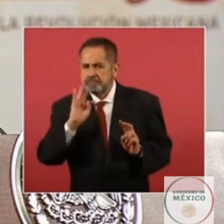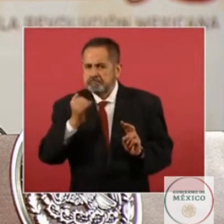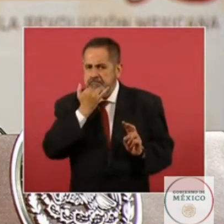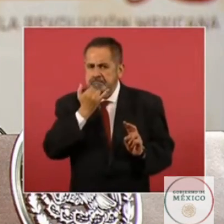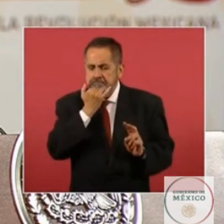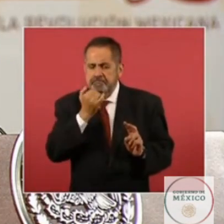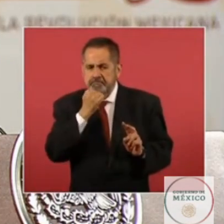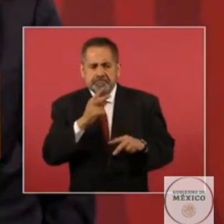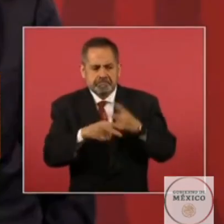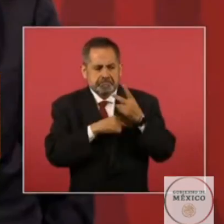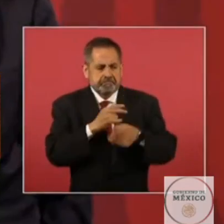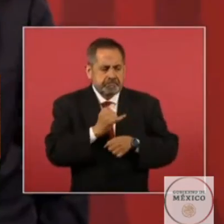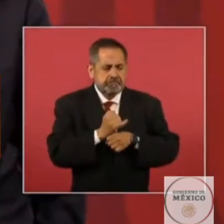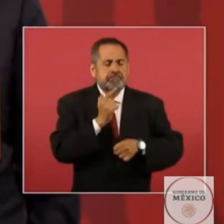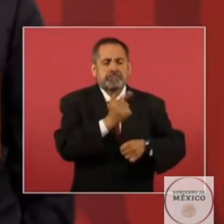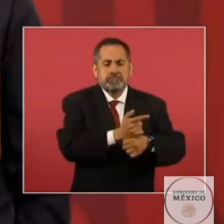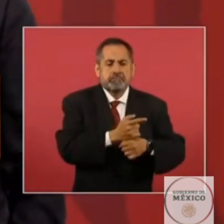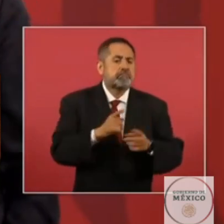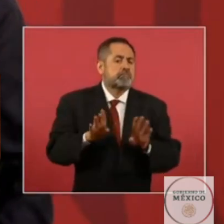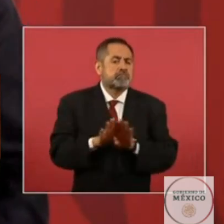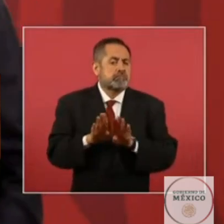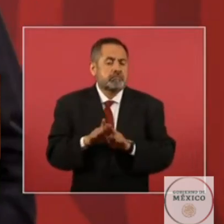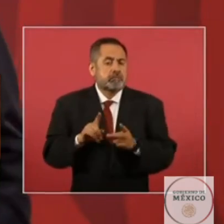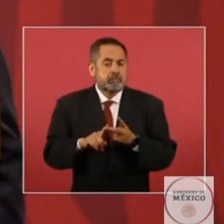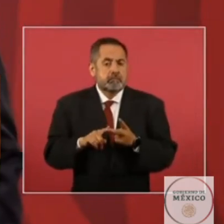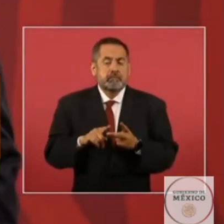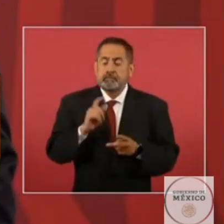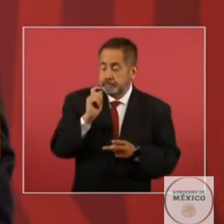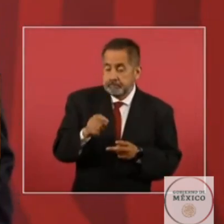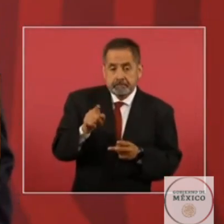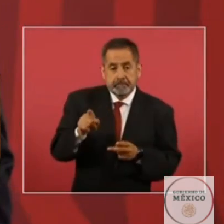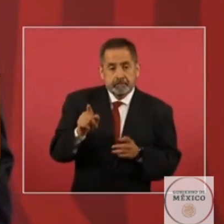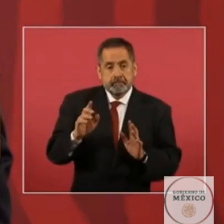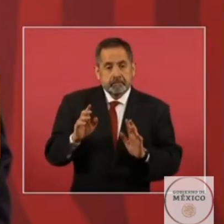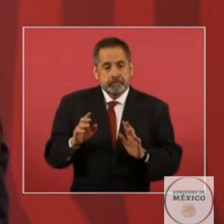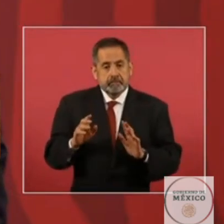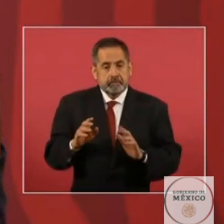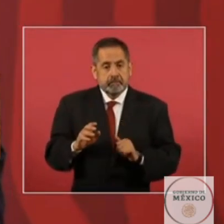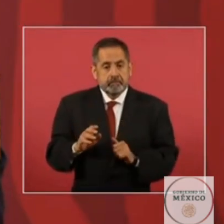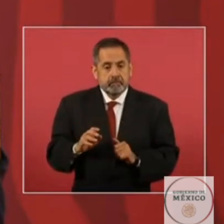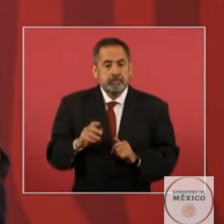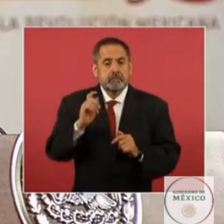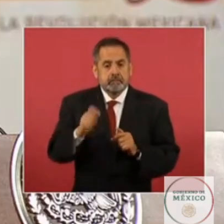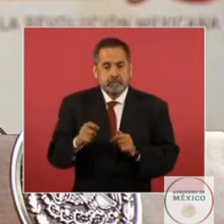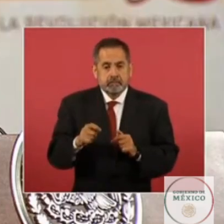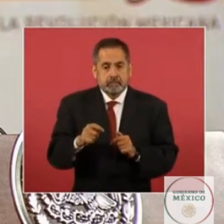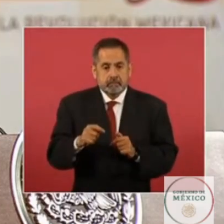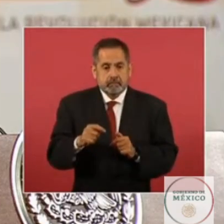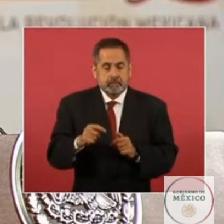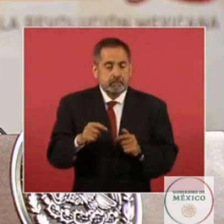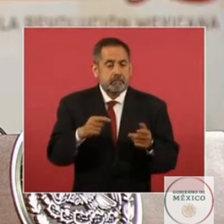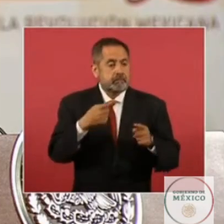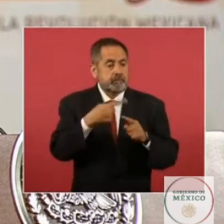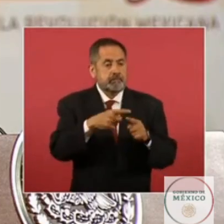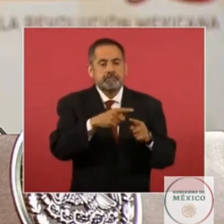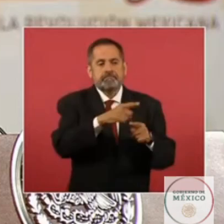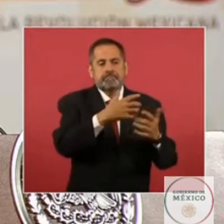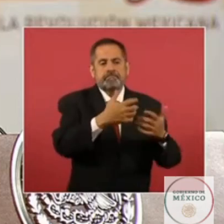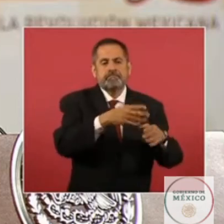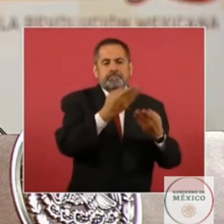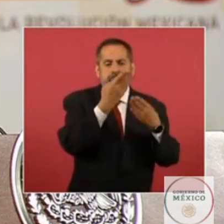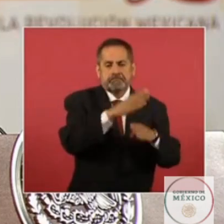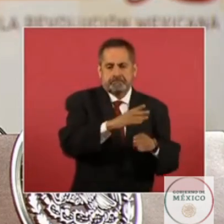¿Con qué dependencias hicieron los contratos? ¿Quiénes? Hicieron las transferencias. ¿Cuáles fueron los contratos